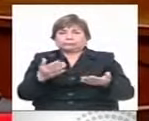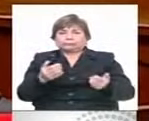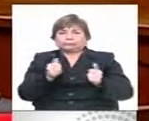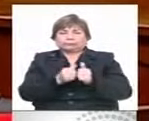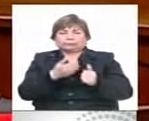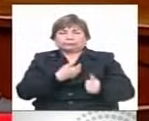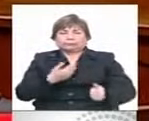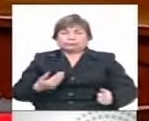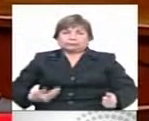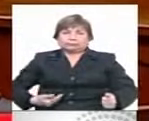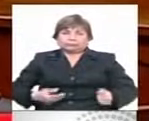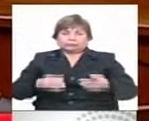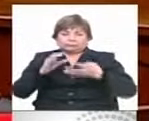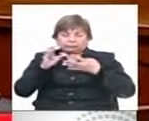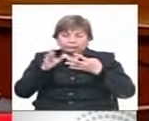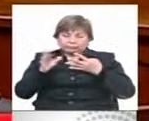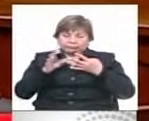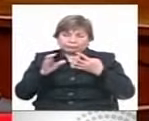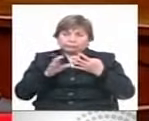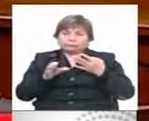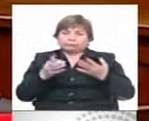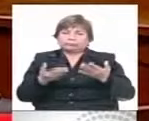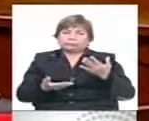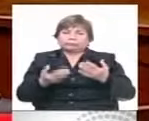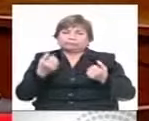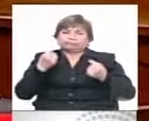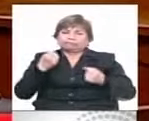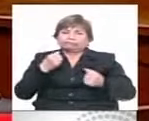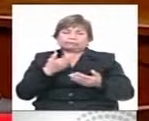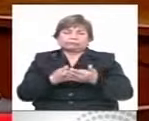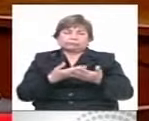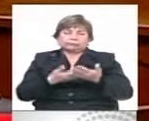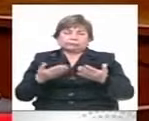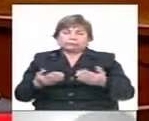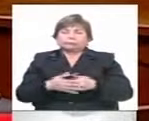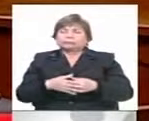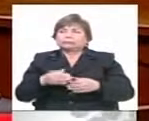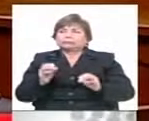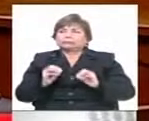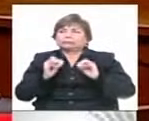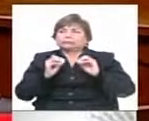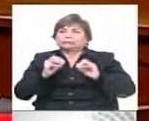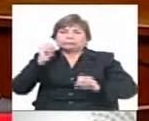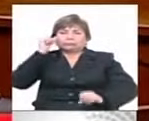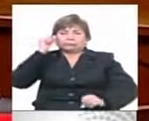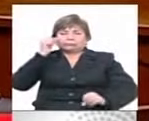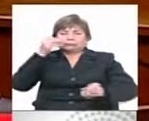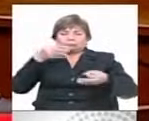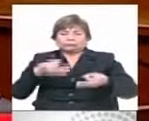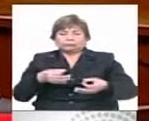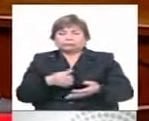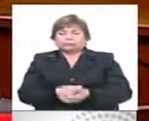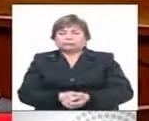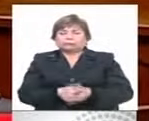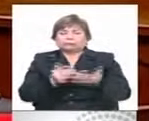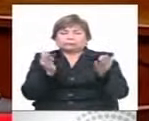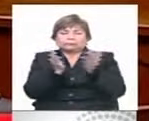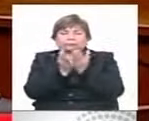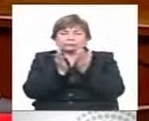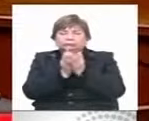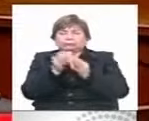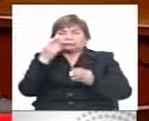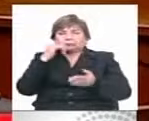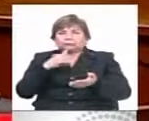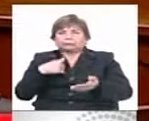este gobierno se caracterizará por su fuerte apuesta por concretar el derecho fundamental a la educación para